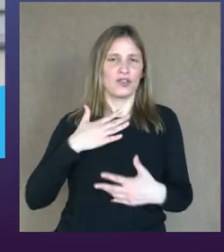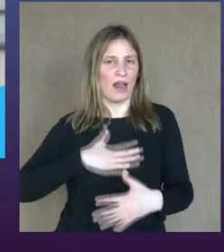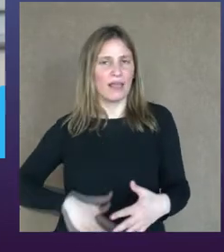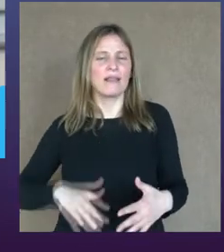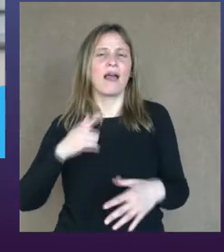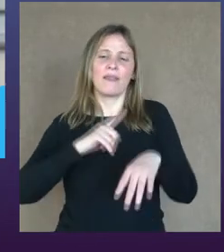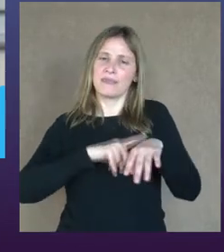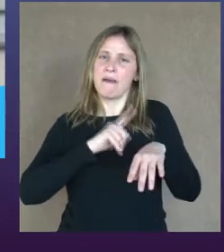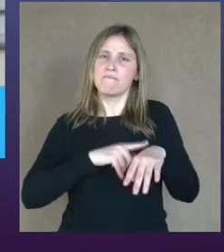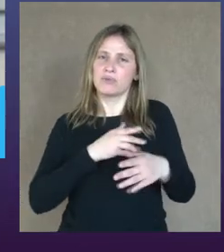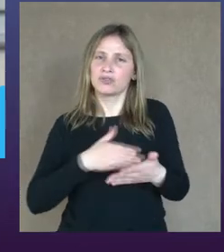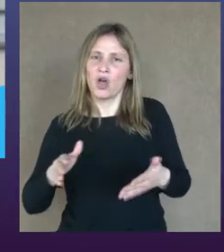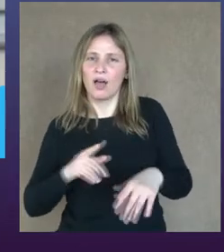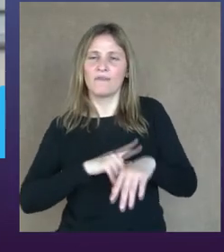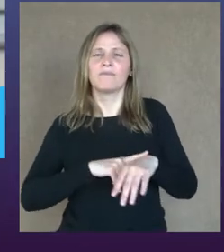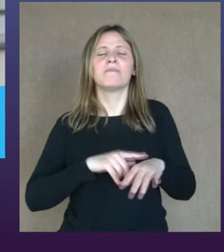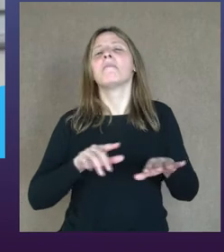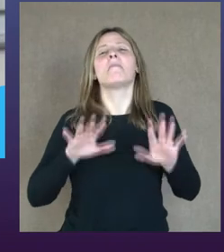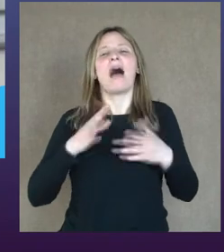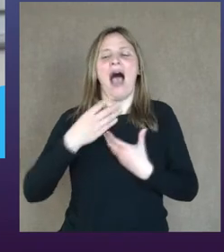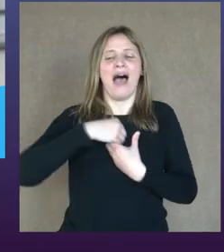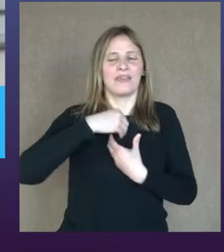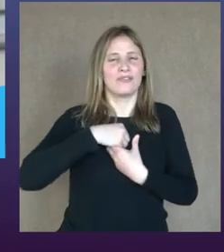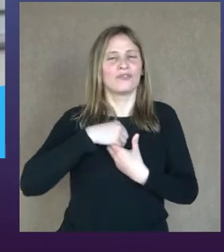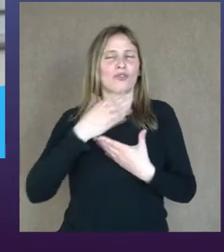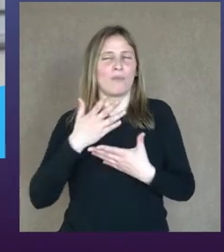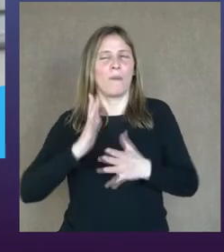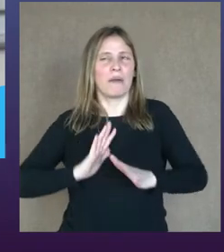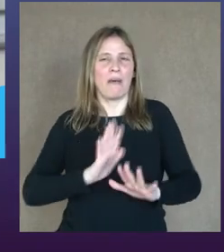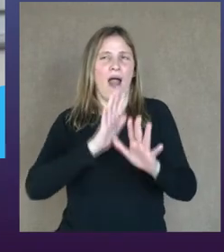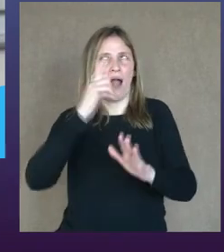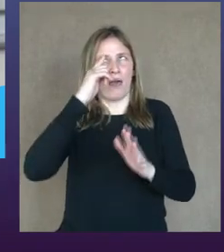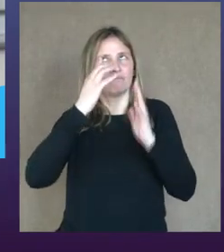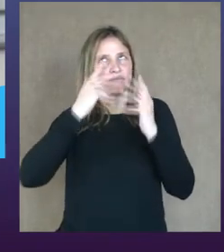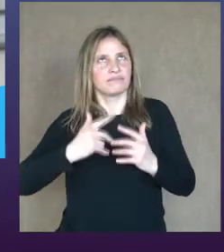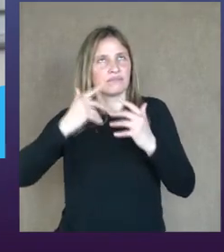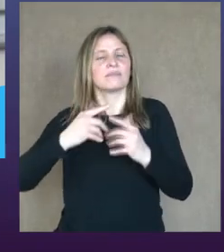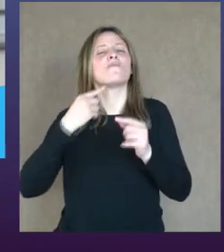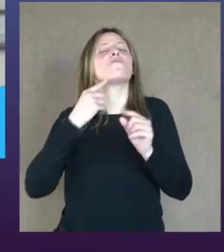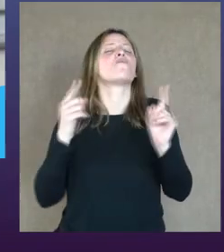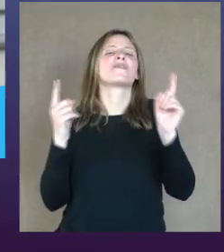tener tiempo, porque parece como que por adentro va yendo la preparación, ¿no? Que es muy